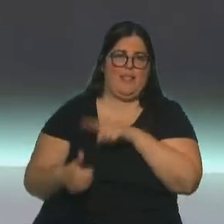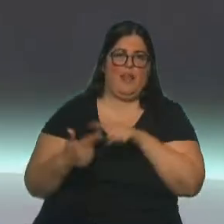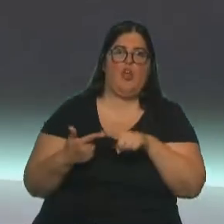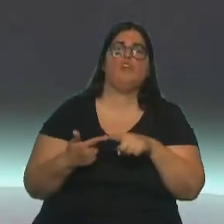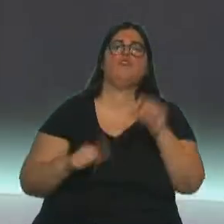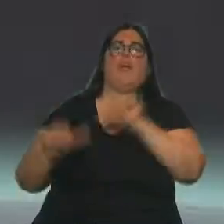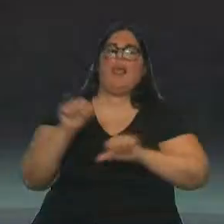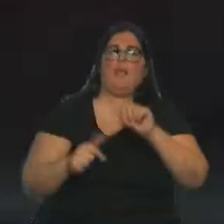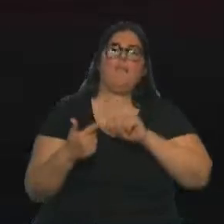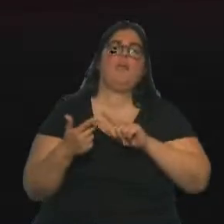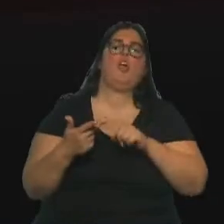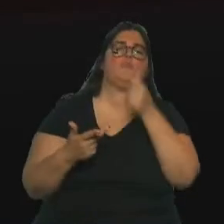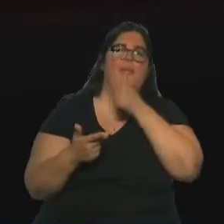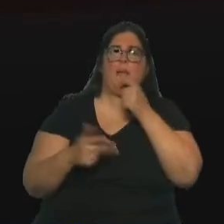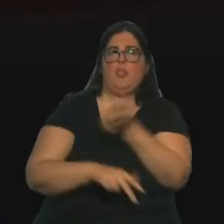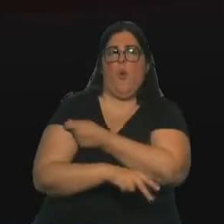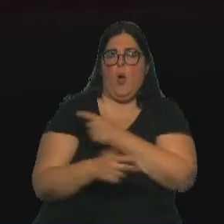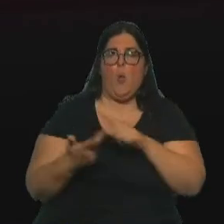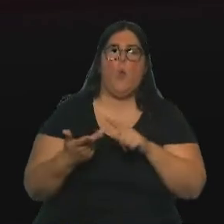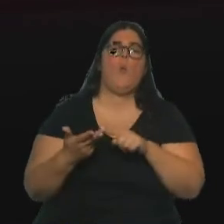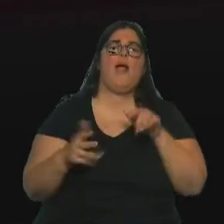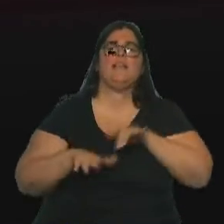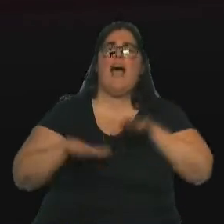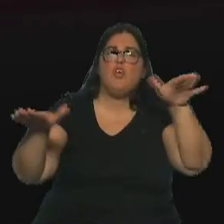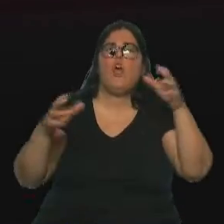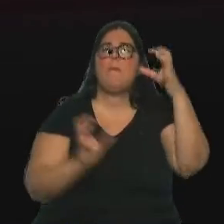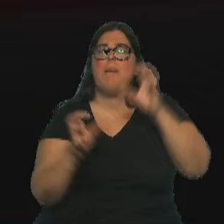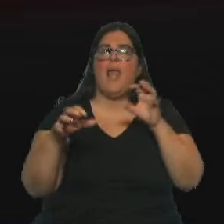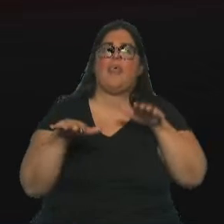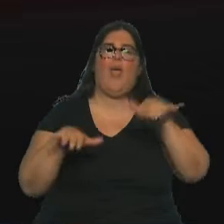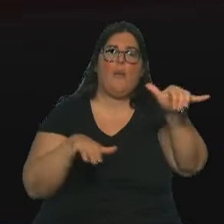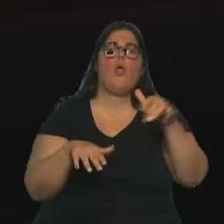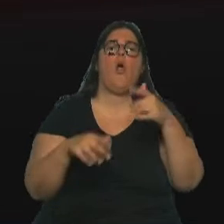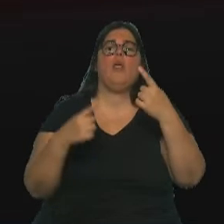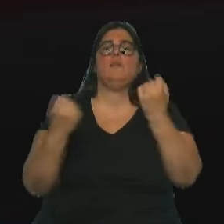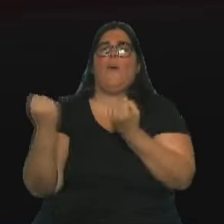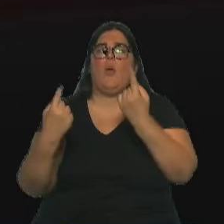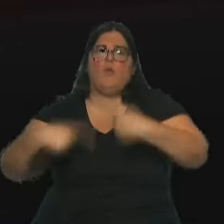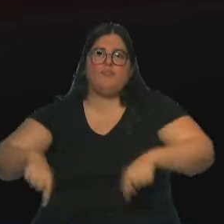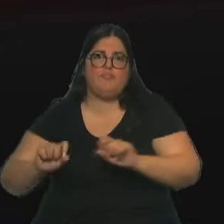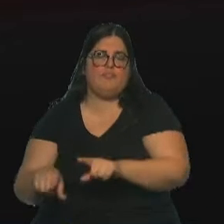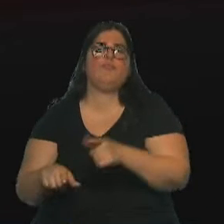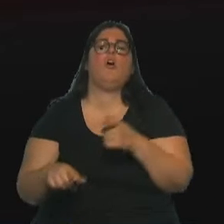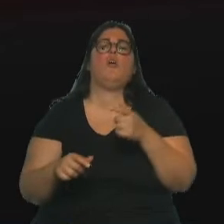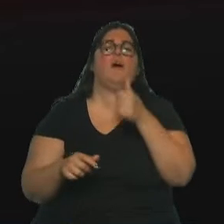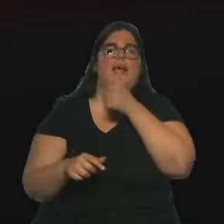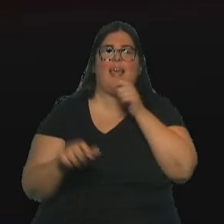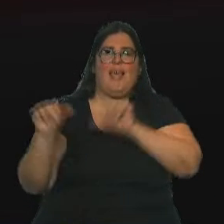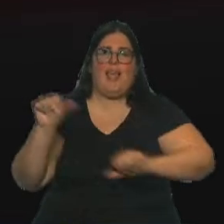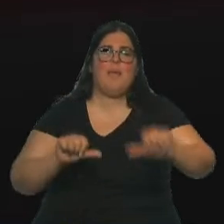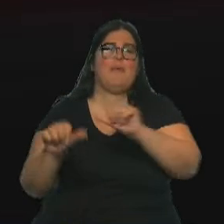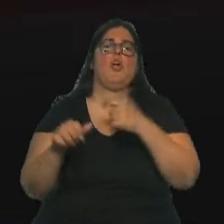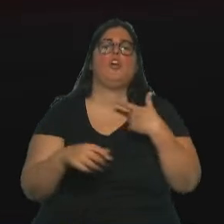productos químicos, medicamentos y vacunas, aviones y partes de aviones, partes y accesorios para vehículos, fungicidas, embarcaciones y